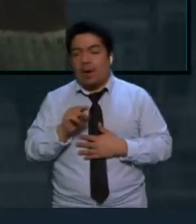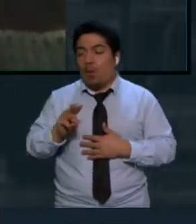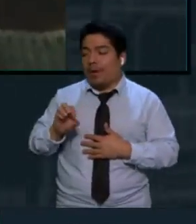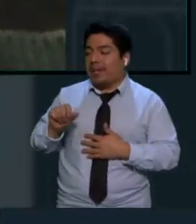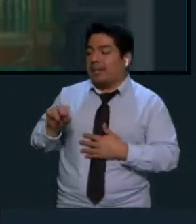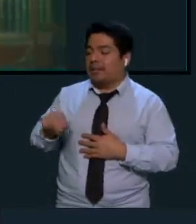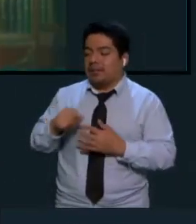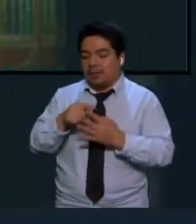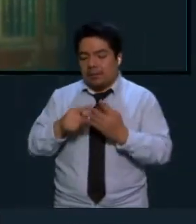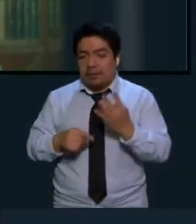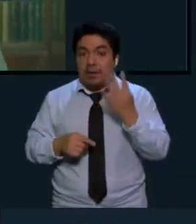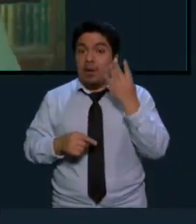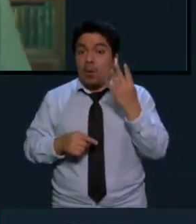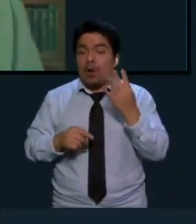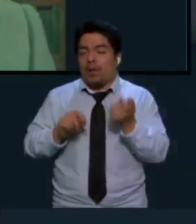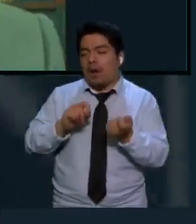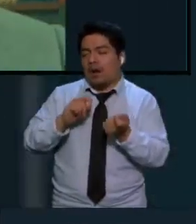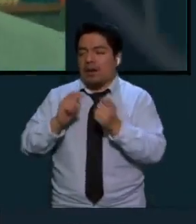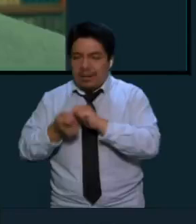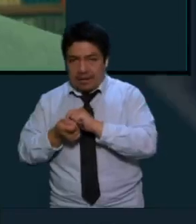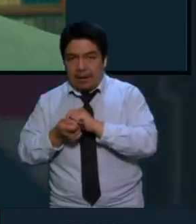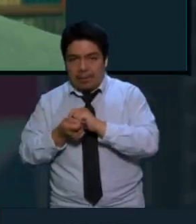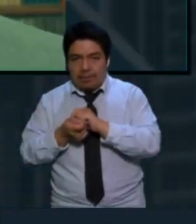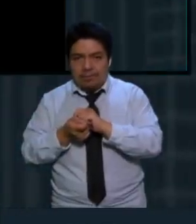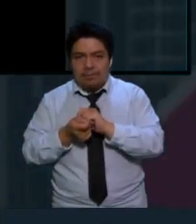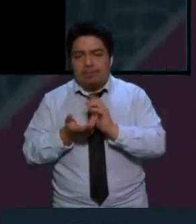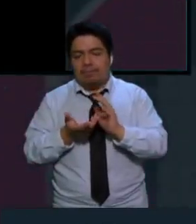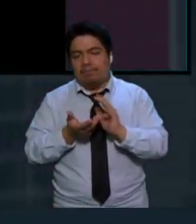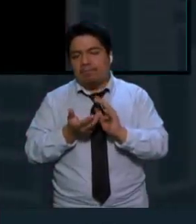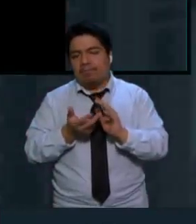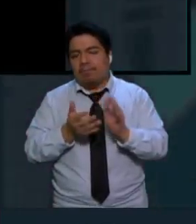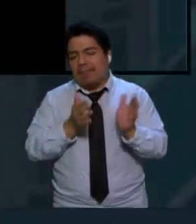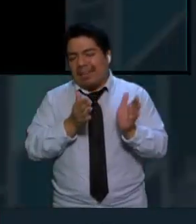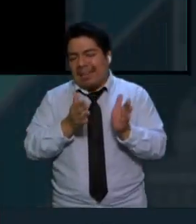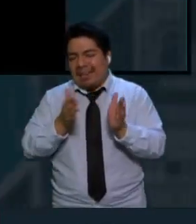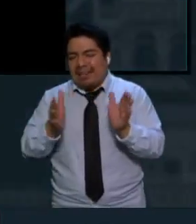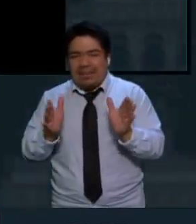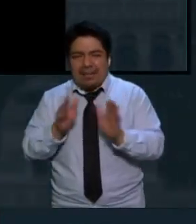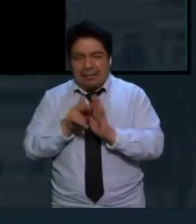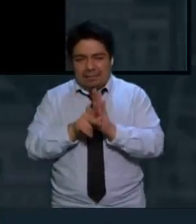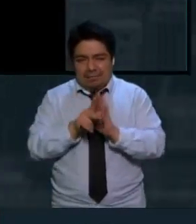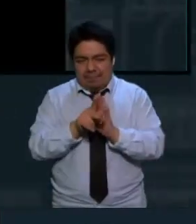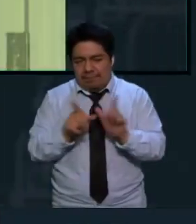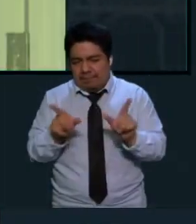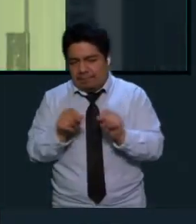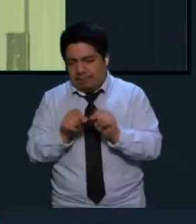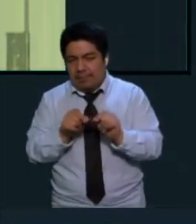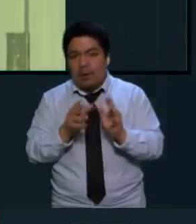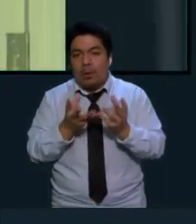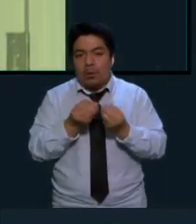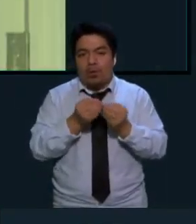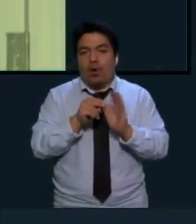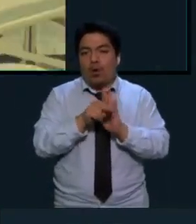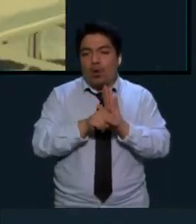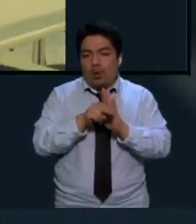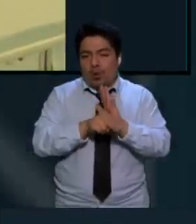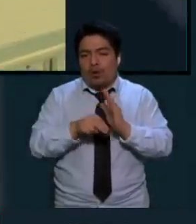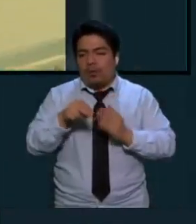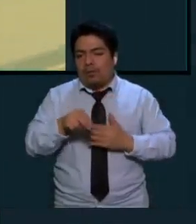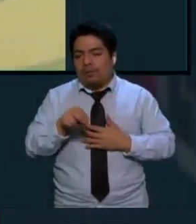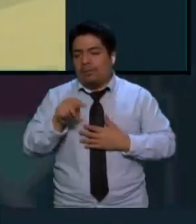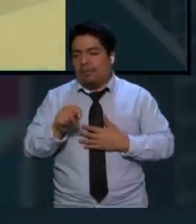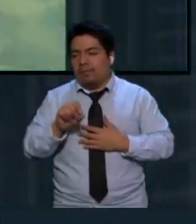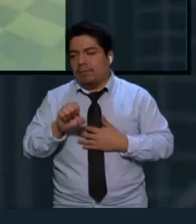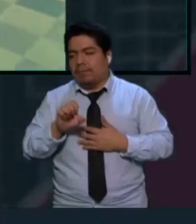adaptó 4 de sus relatos a unos cortometrajes que hizo de la mano de Netflix. Son